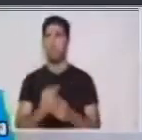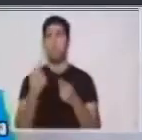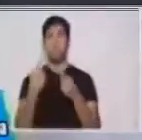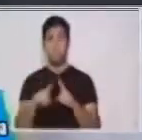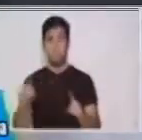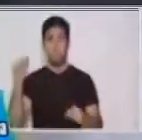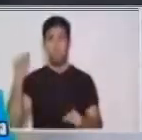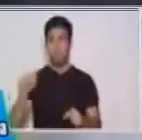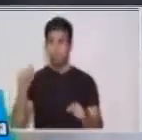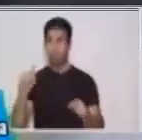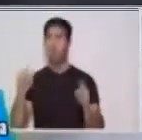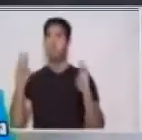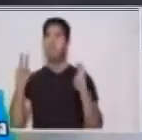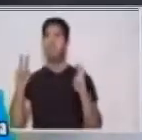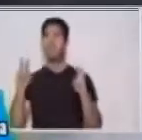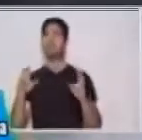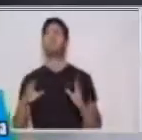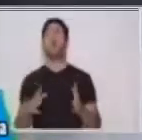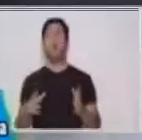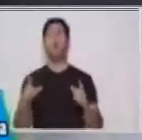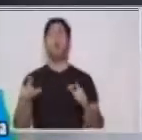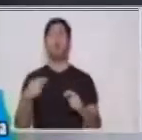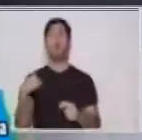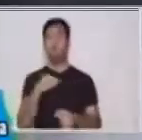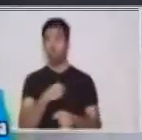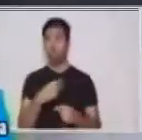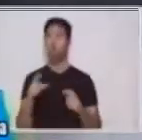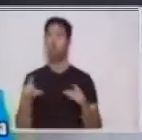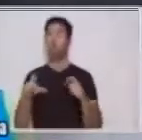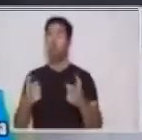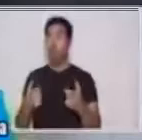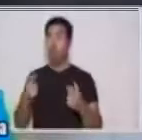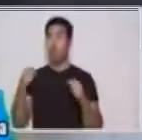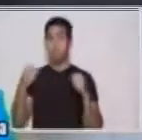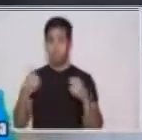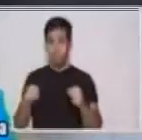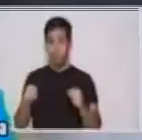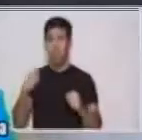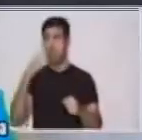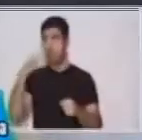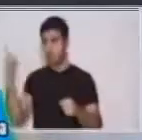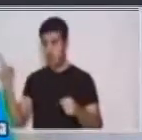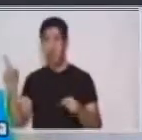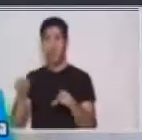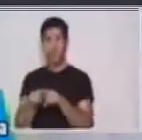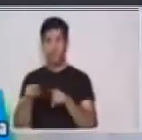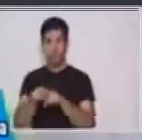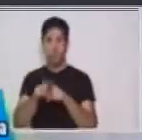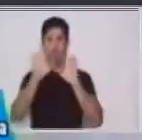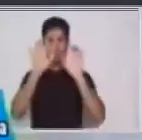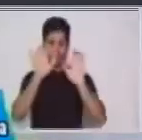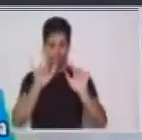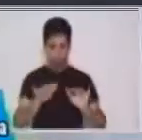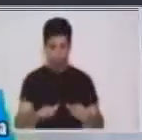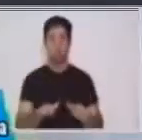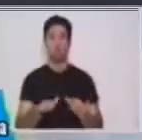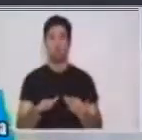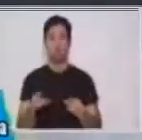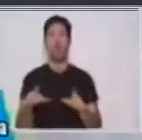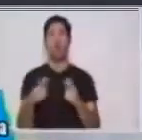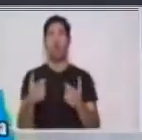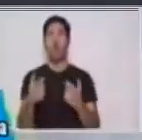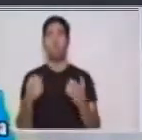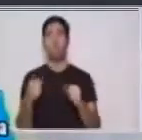tema de hoy es cómo nosotros vamos a elaborar un texto o un mensaje